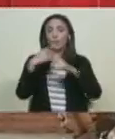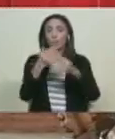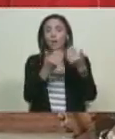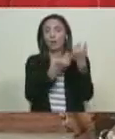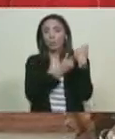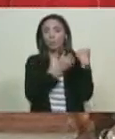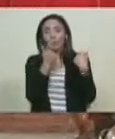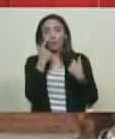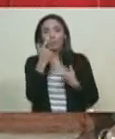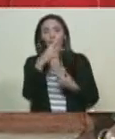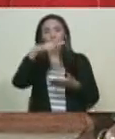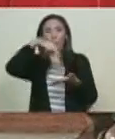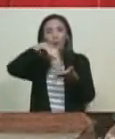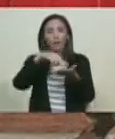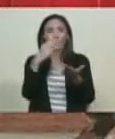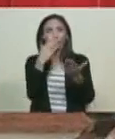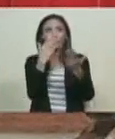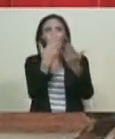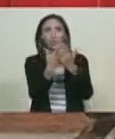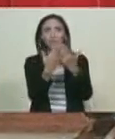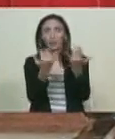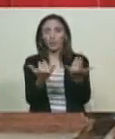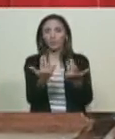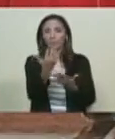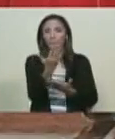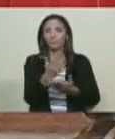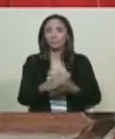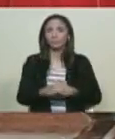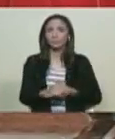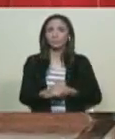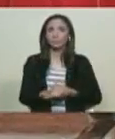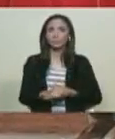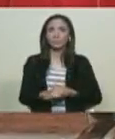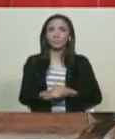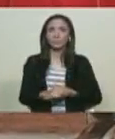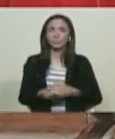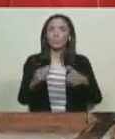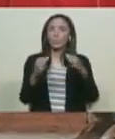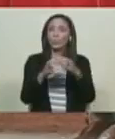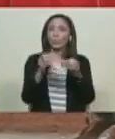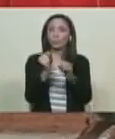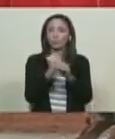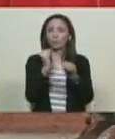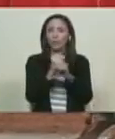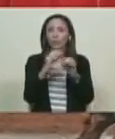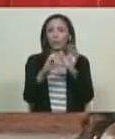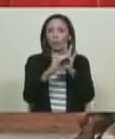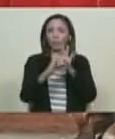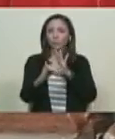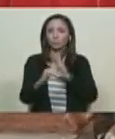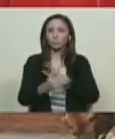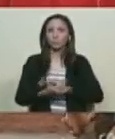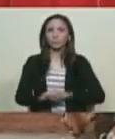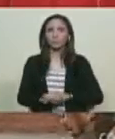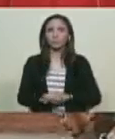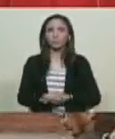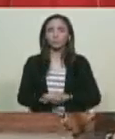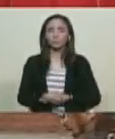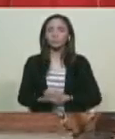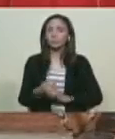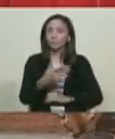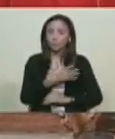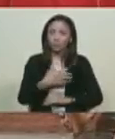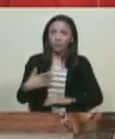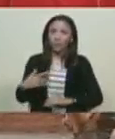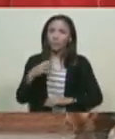ustedes lo ven, pues. Al frente de la Comisión de Trabajadores, de la Constituyente. Y yo quiero,